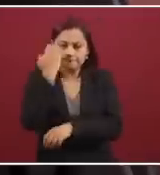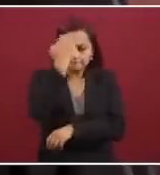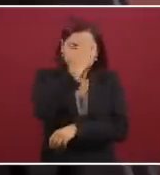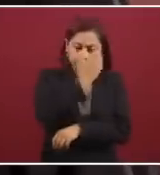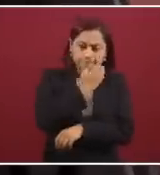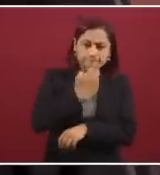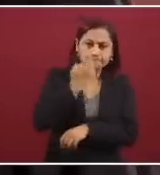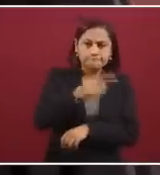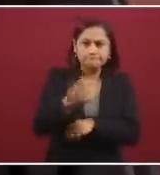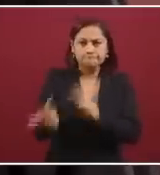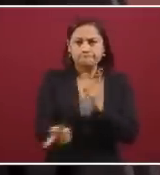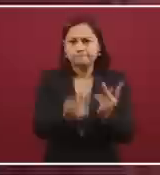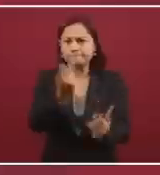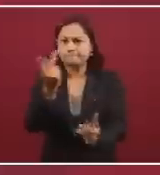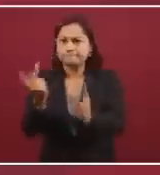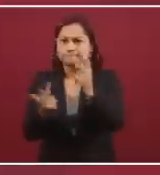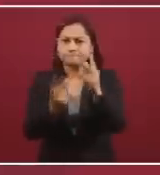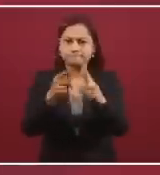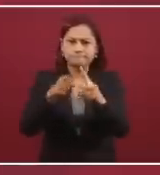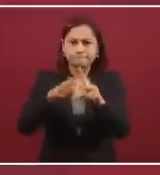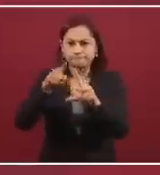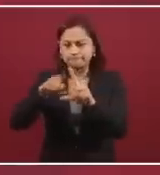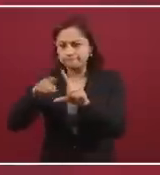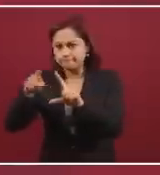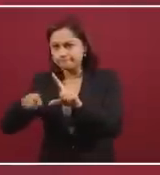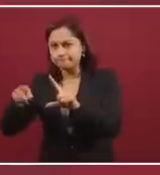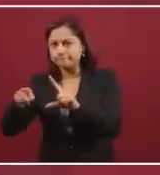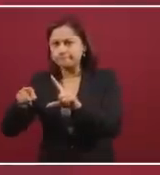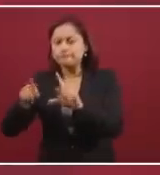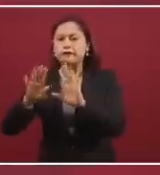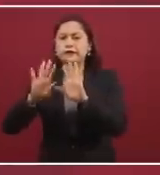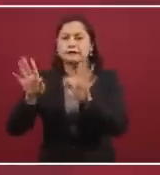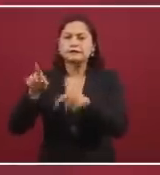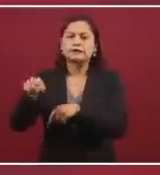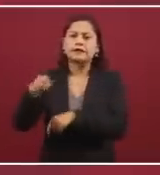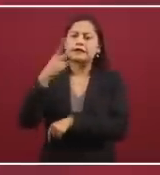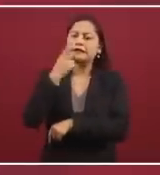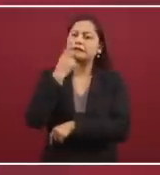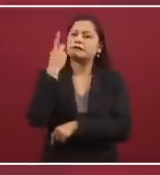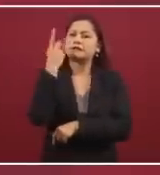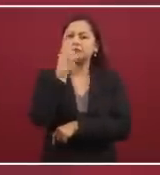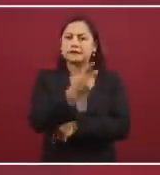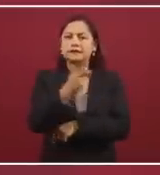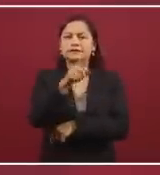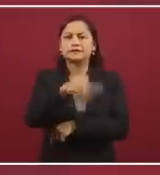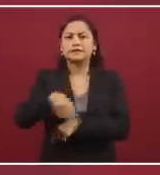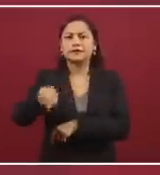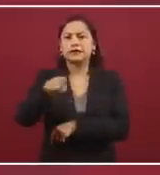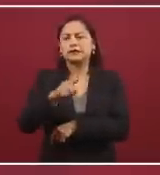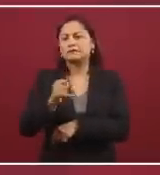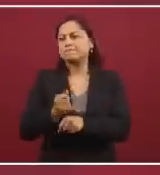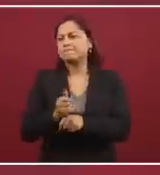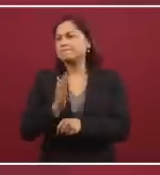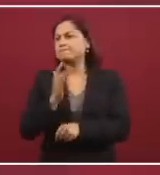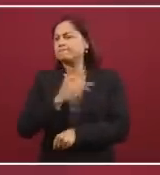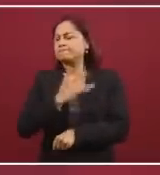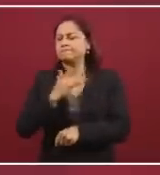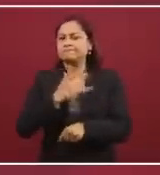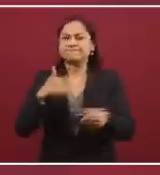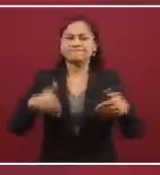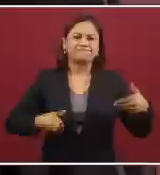sí manifestaba la inconformidad de la